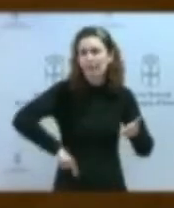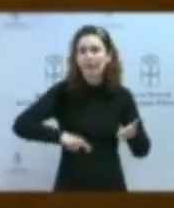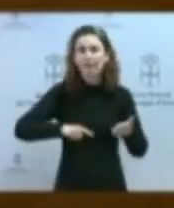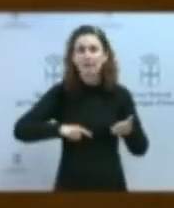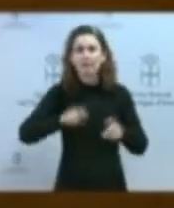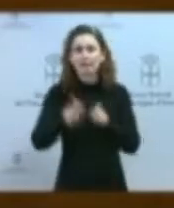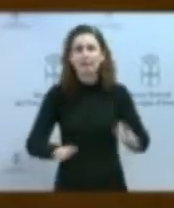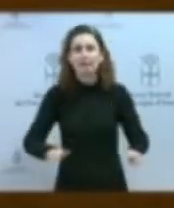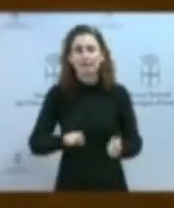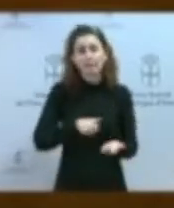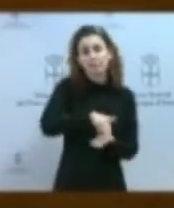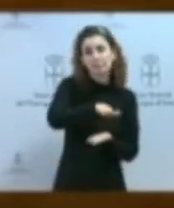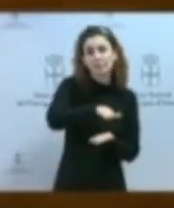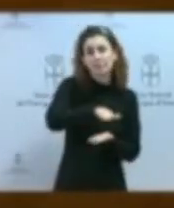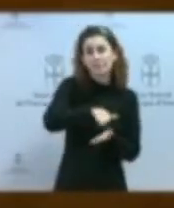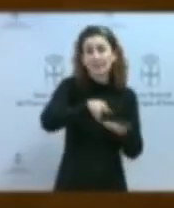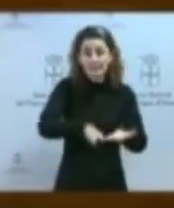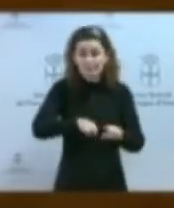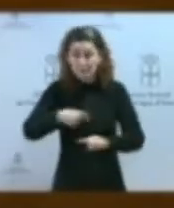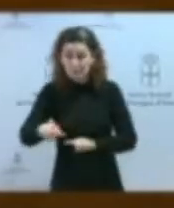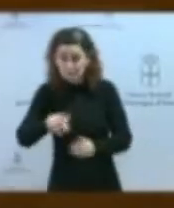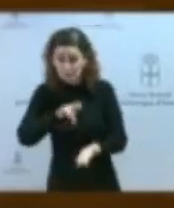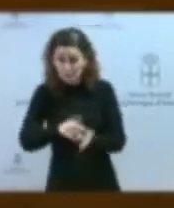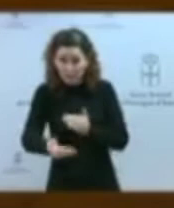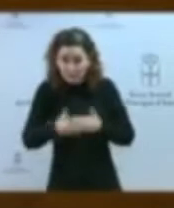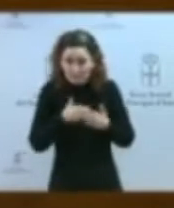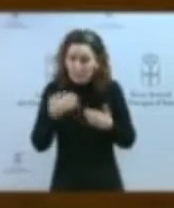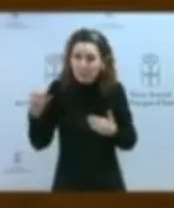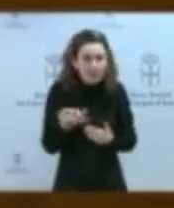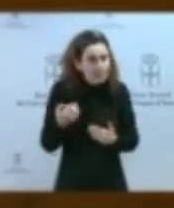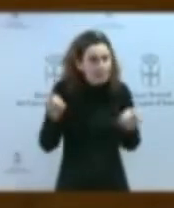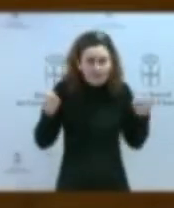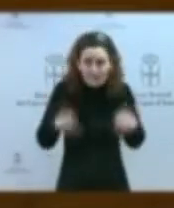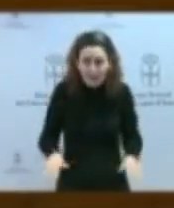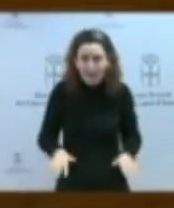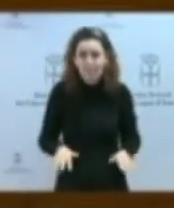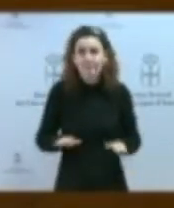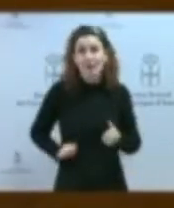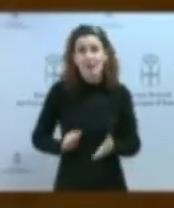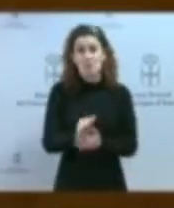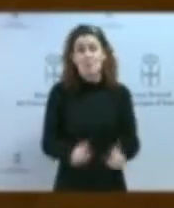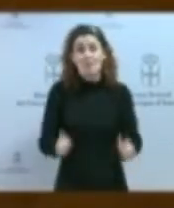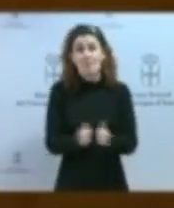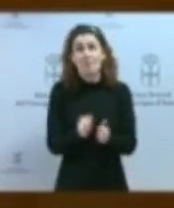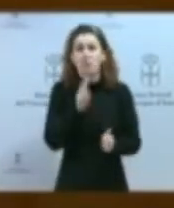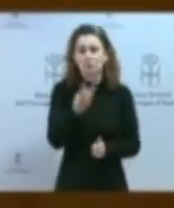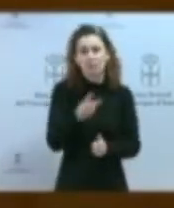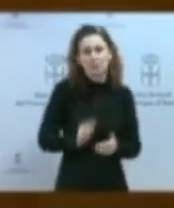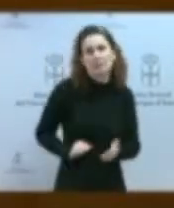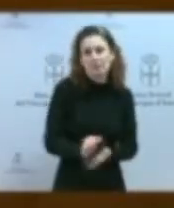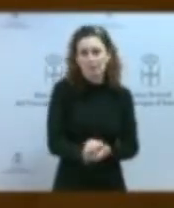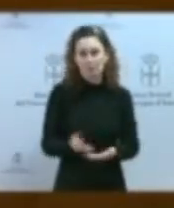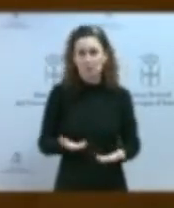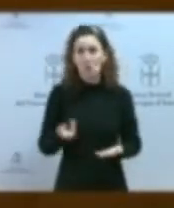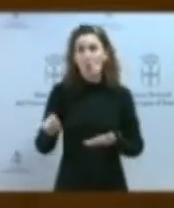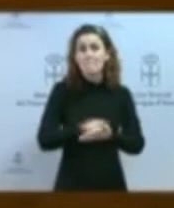van a desahuciar. Es que no puede ser que las ayudas a la dependencia tarden 2 años, que tarde meses el salario social. Las